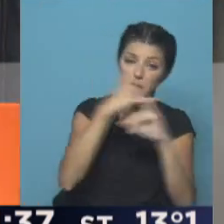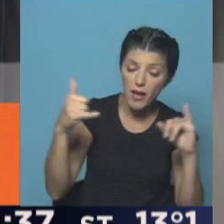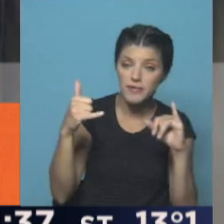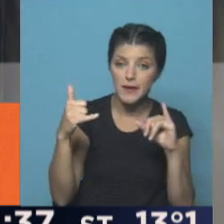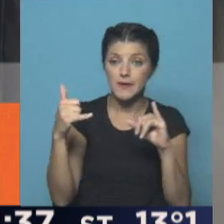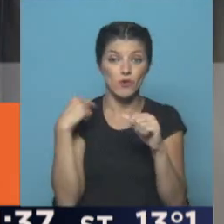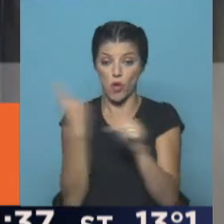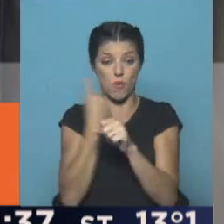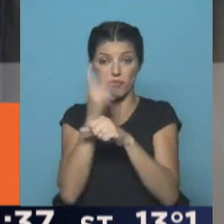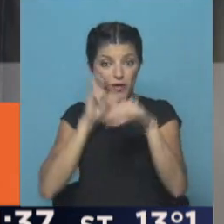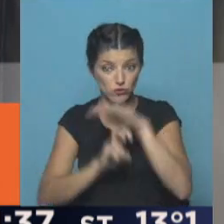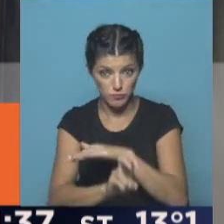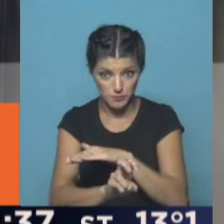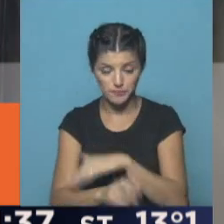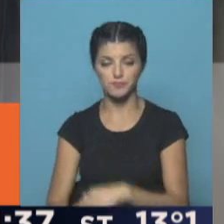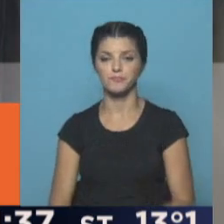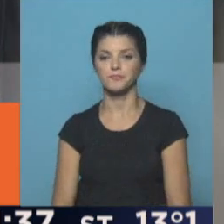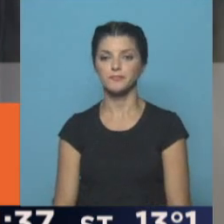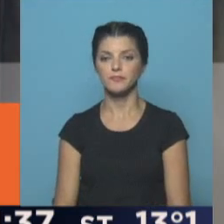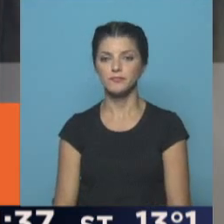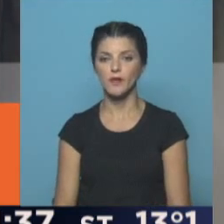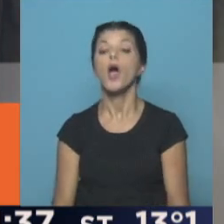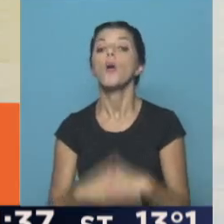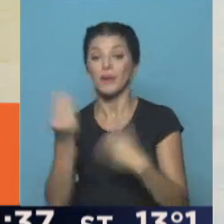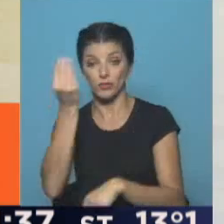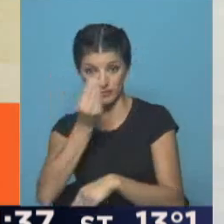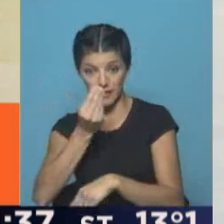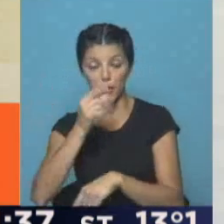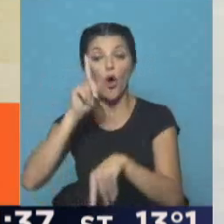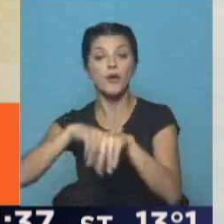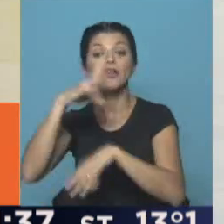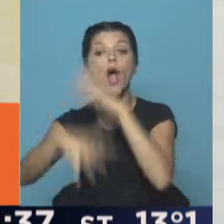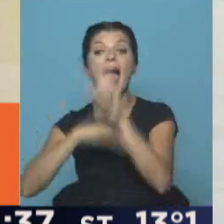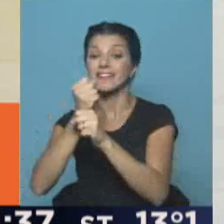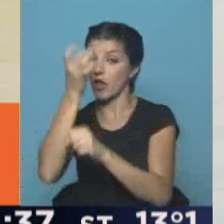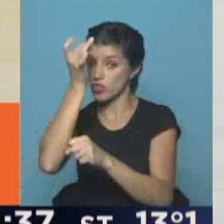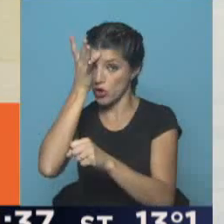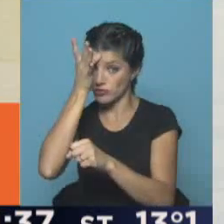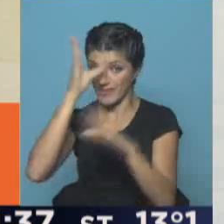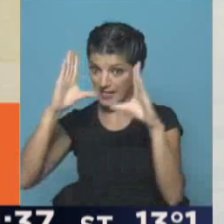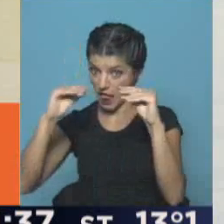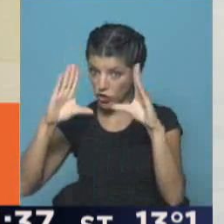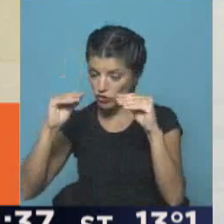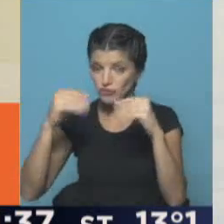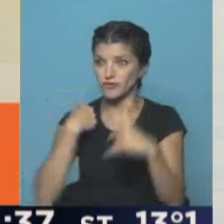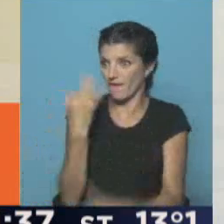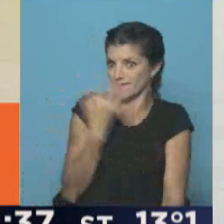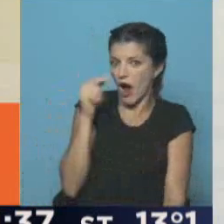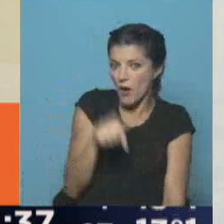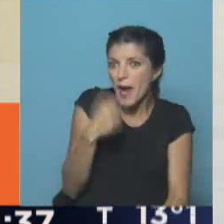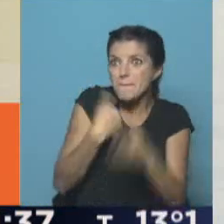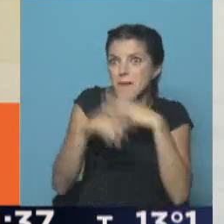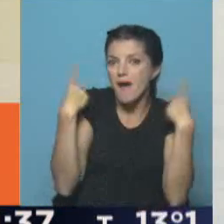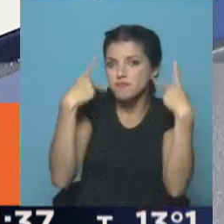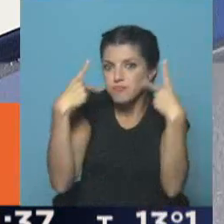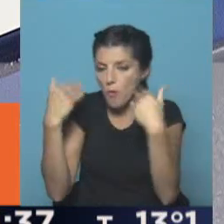tenían transporte público para volver a sus casas. Con lo cual los sábados los llevamos hasta las 12. Así que estamos convencidos que con esto va a haber más gente que va a poder